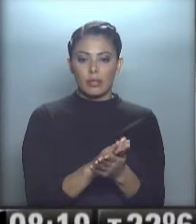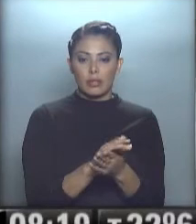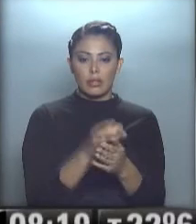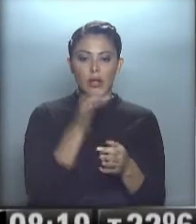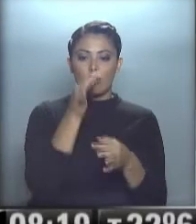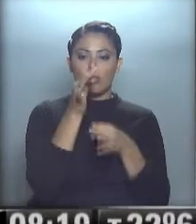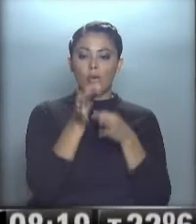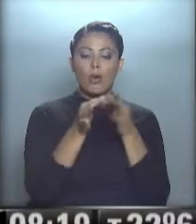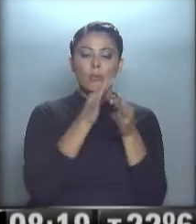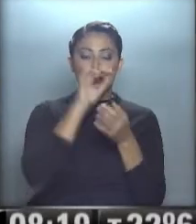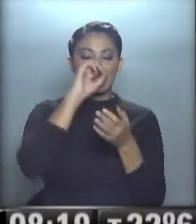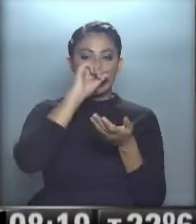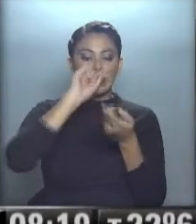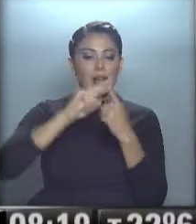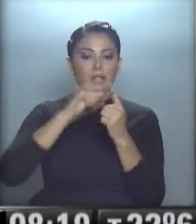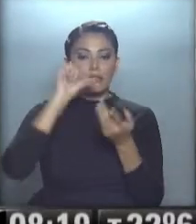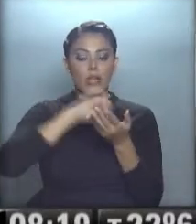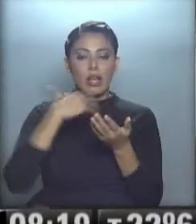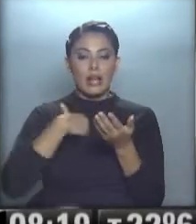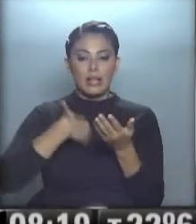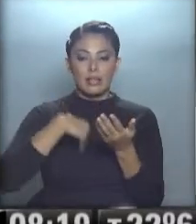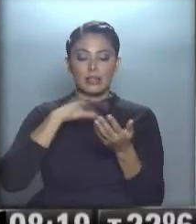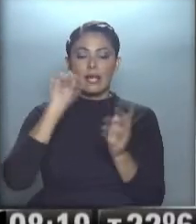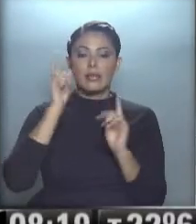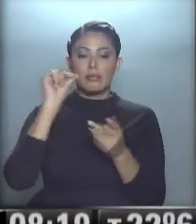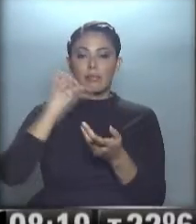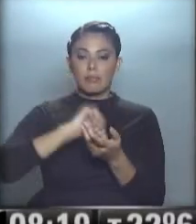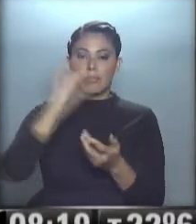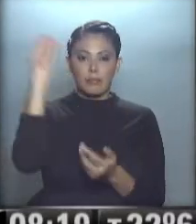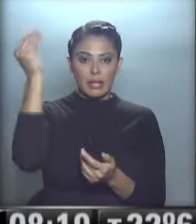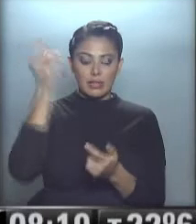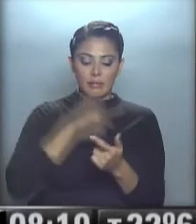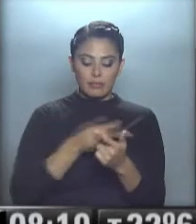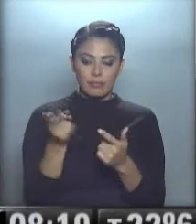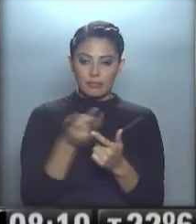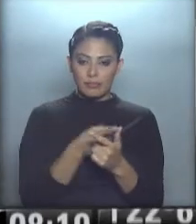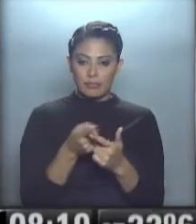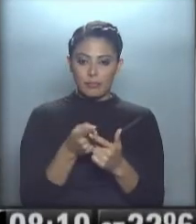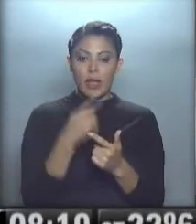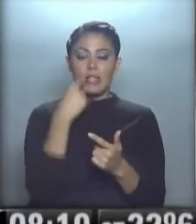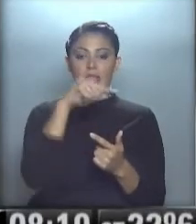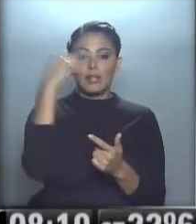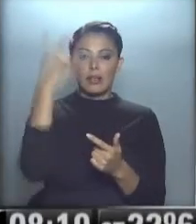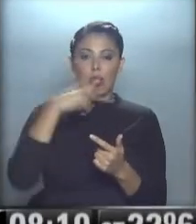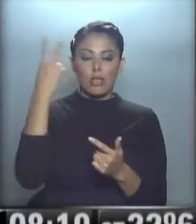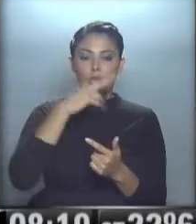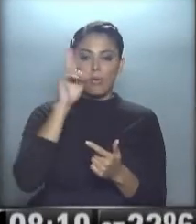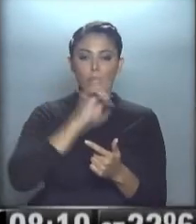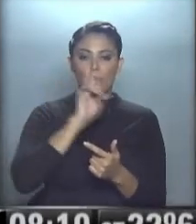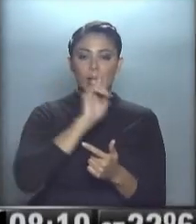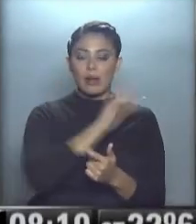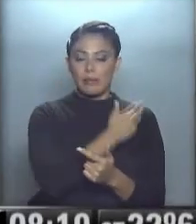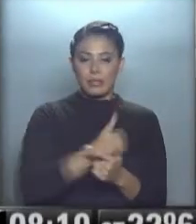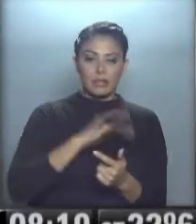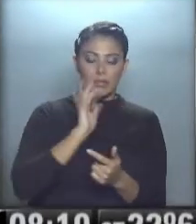dentro de la relación bilateral de la República Argentina de Brasil y la República Federativa de Brasil entre las presidentas Cristina Fernández de Kirchner